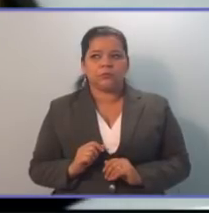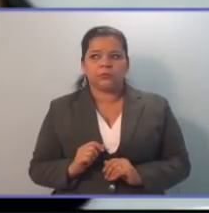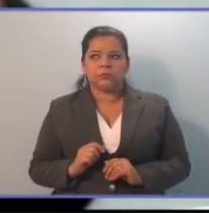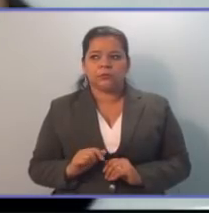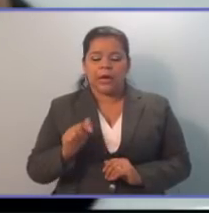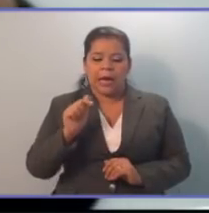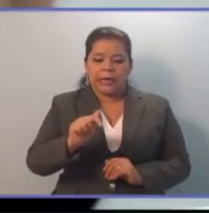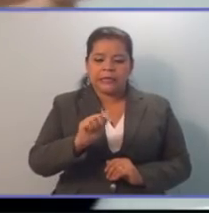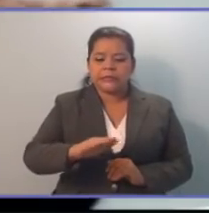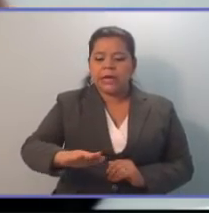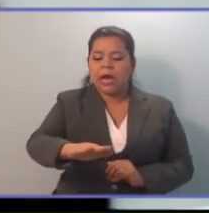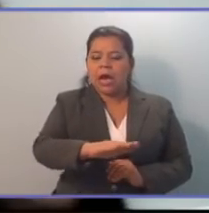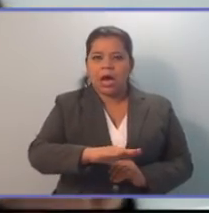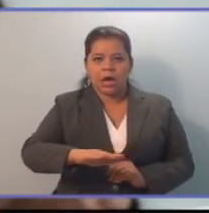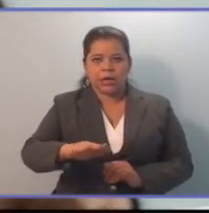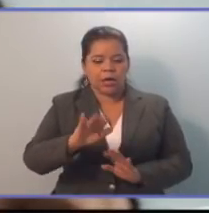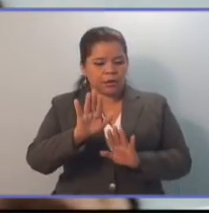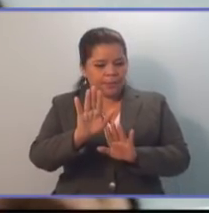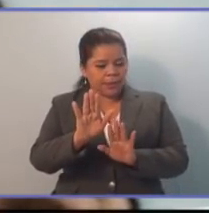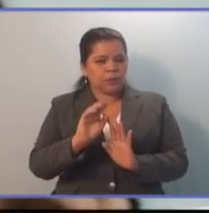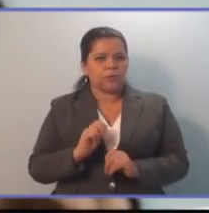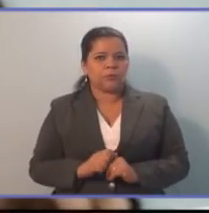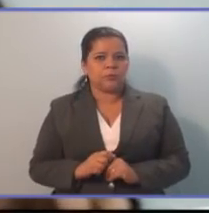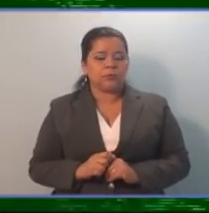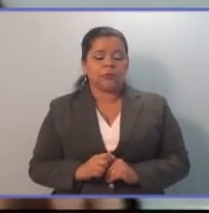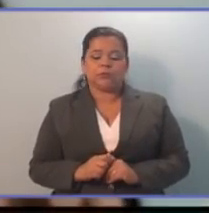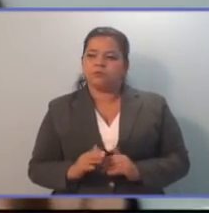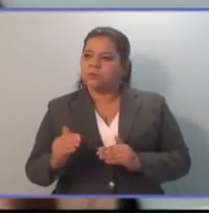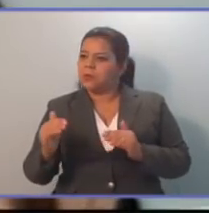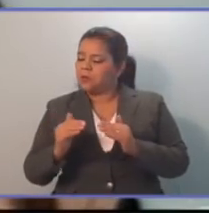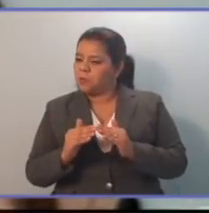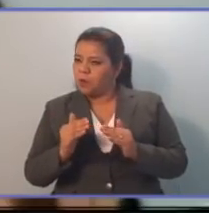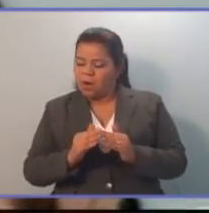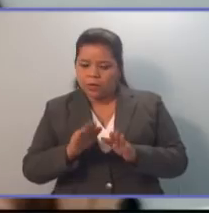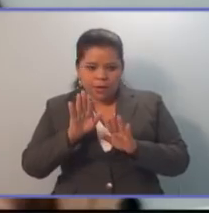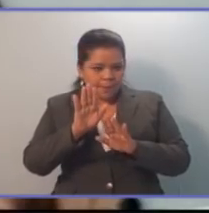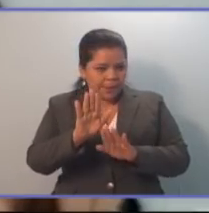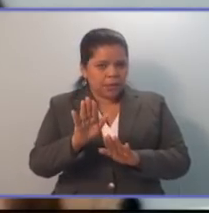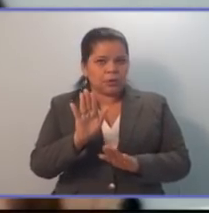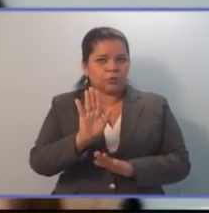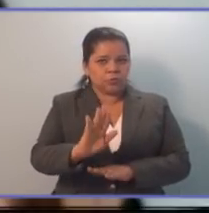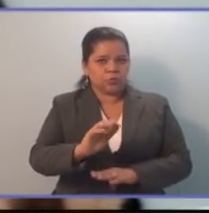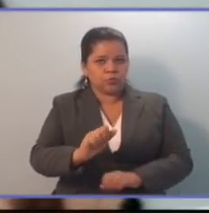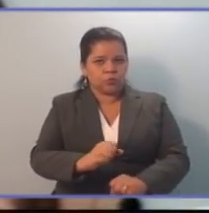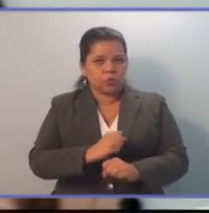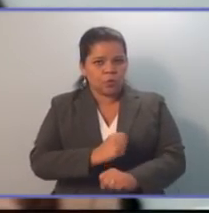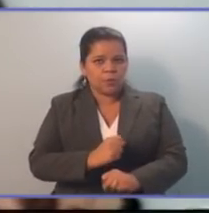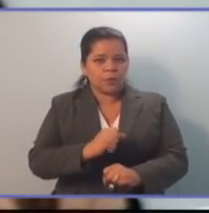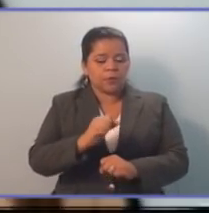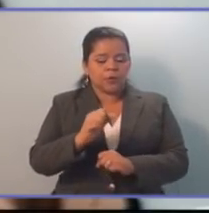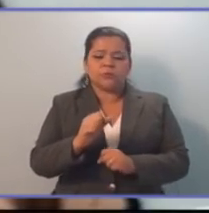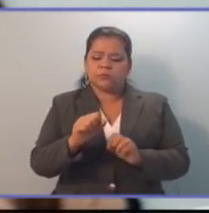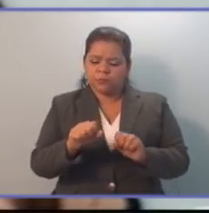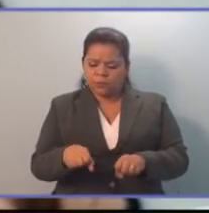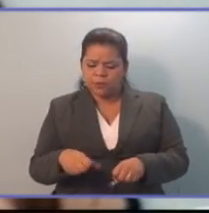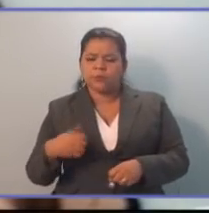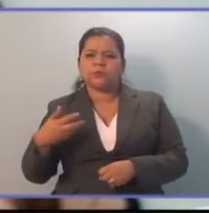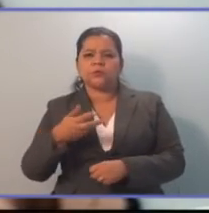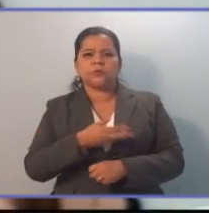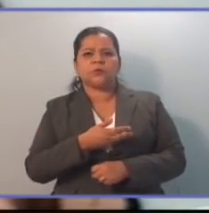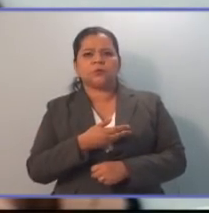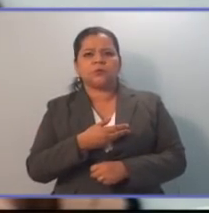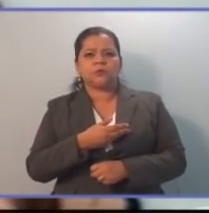ese aspecto. Pero aún respetando ese aspecto jurisdiccional, bien se puede, ya sea por medio